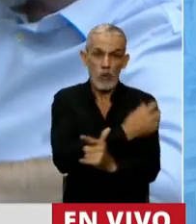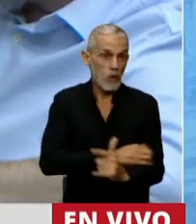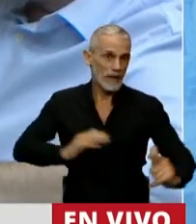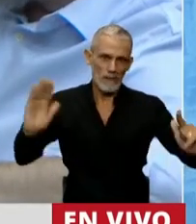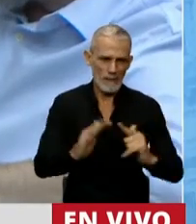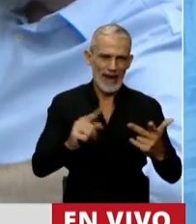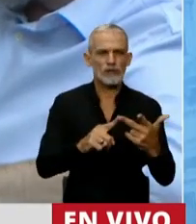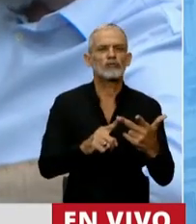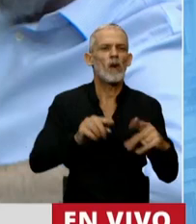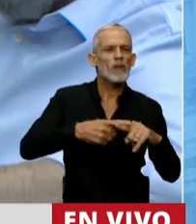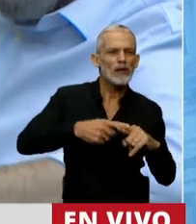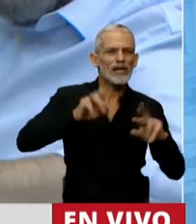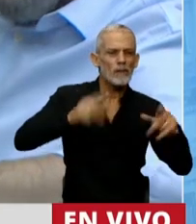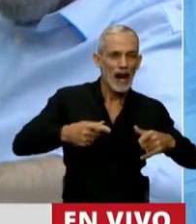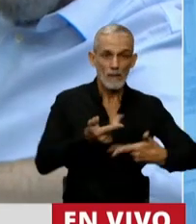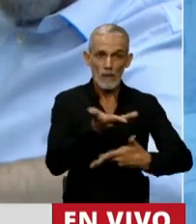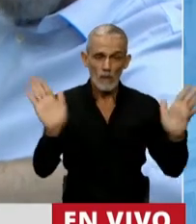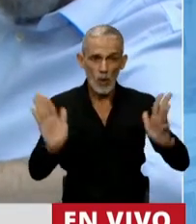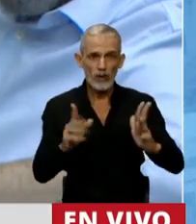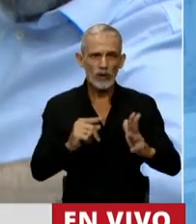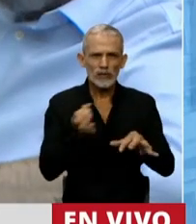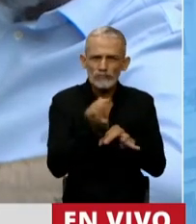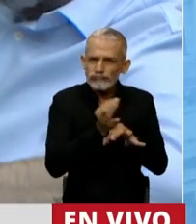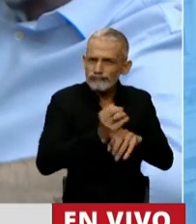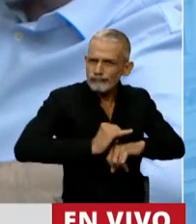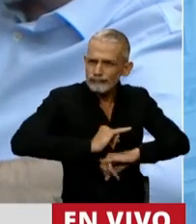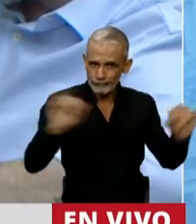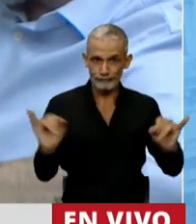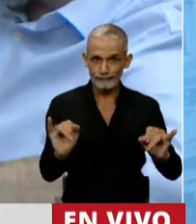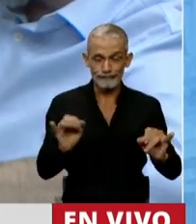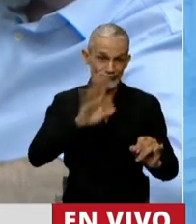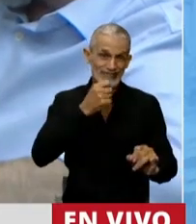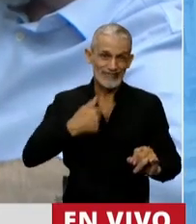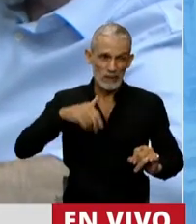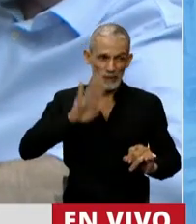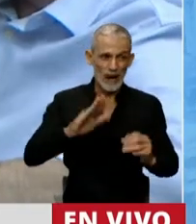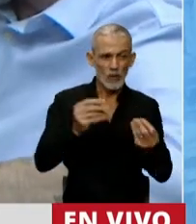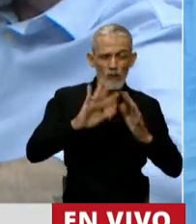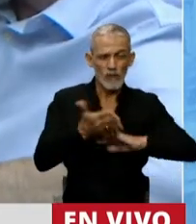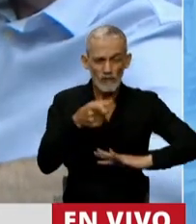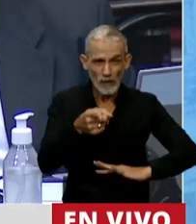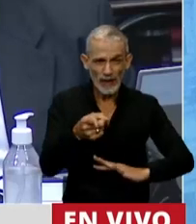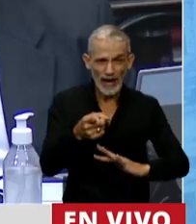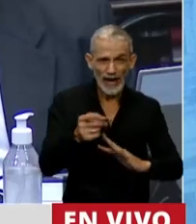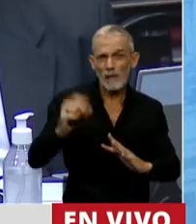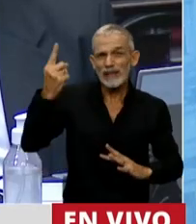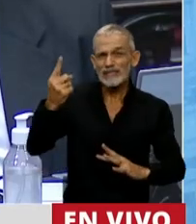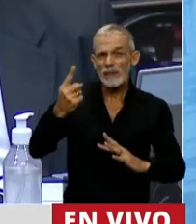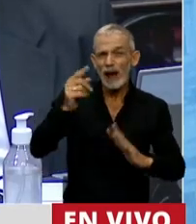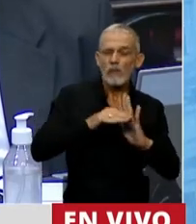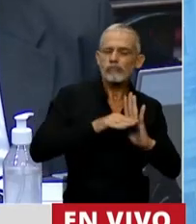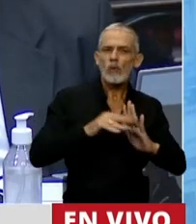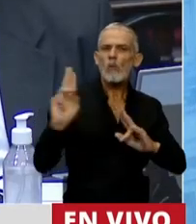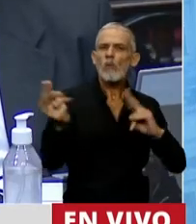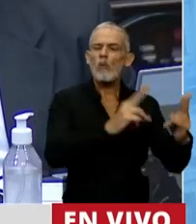pobreza, a políticas públicas y de concientización. Y si nos detenemos en las principales causas de muerte de mujeres en